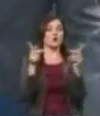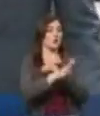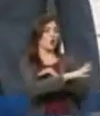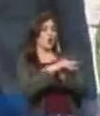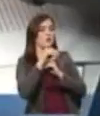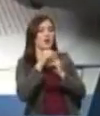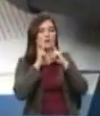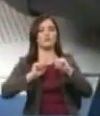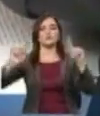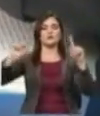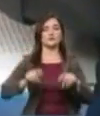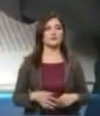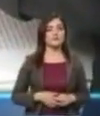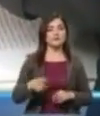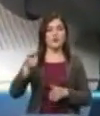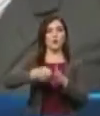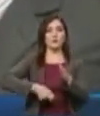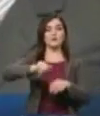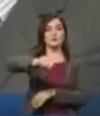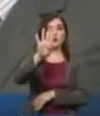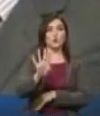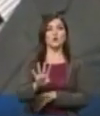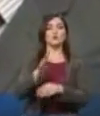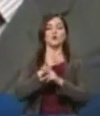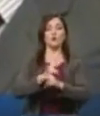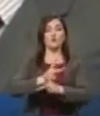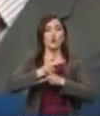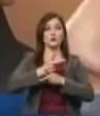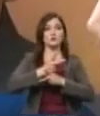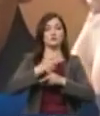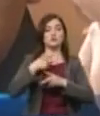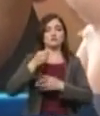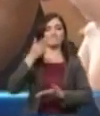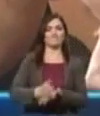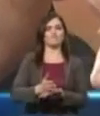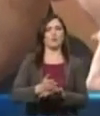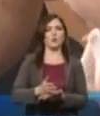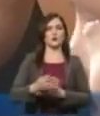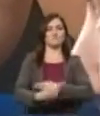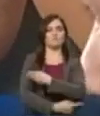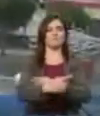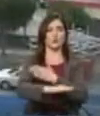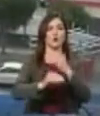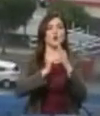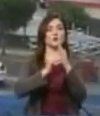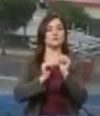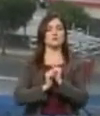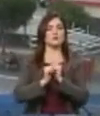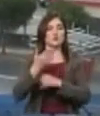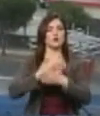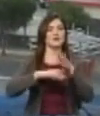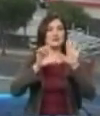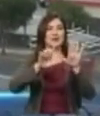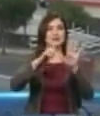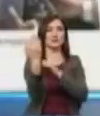Los abogados de Teleamazonas interpusieron una acción de protección constitucional para que se deje sin efecto la sanción de la Supercom en contra de este, uno de los 7 medios